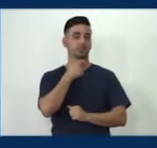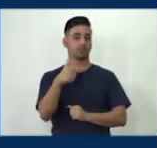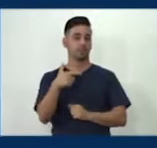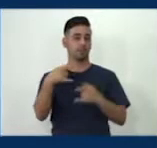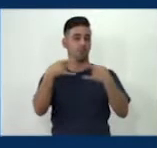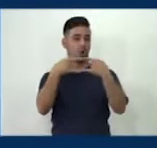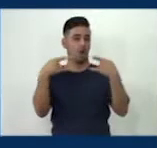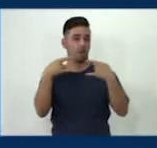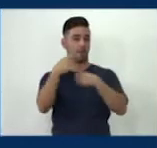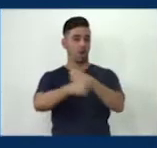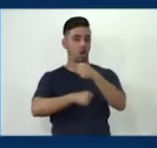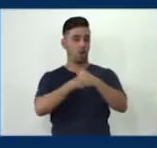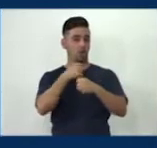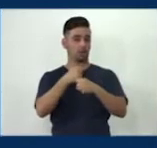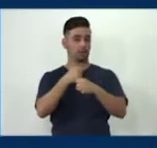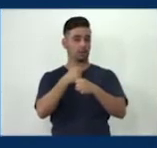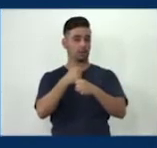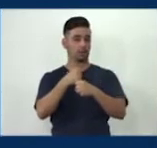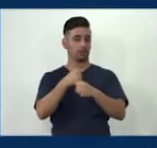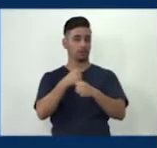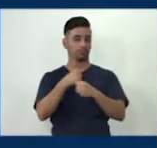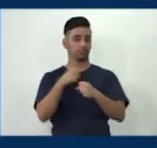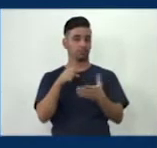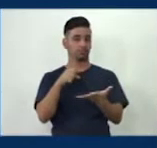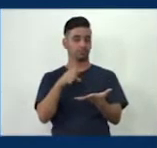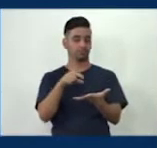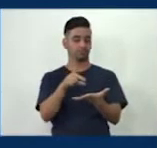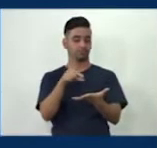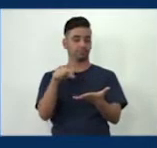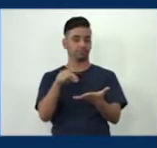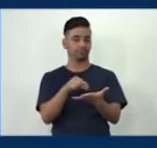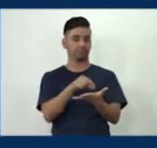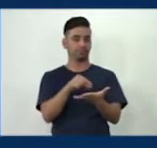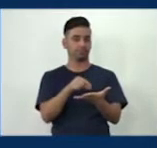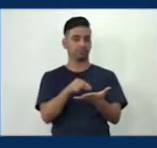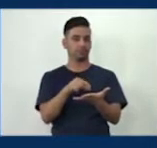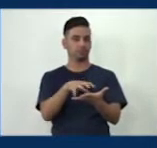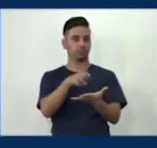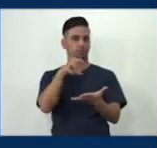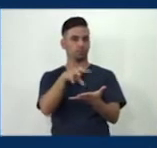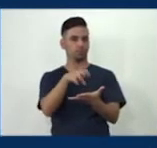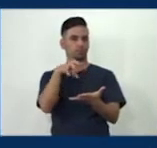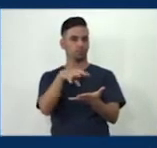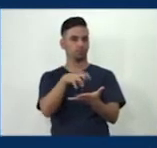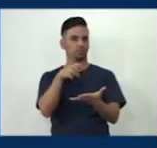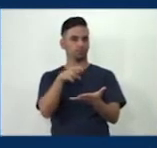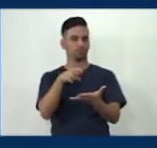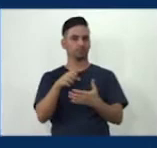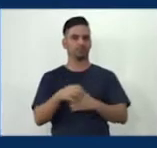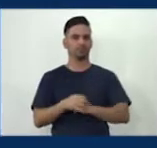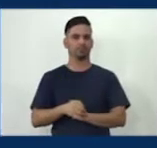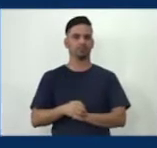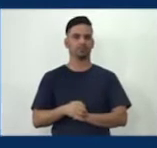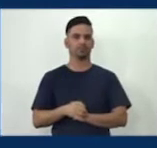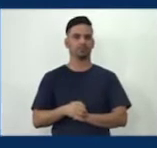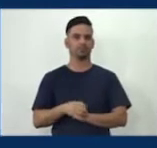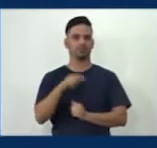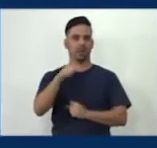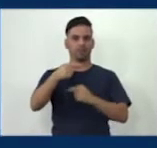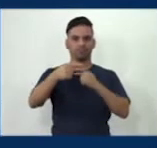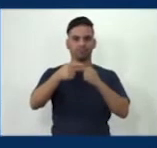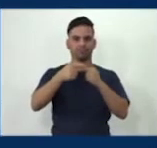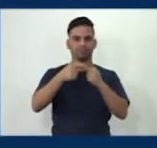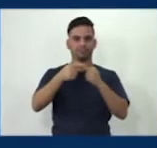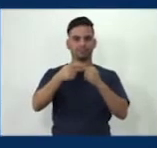Al acercar un imán a un grupo de presillas que están a determinada distancia, estas son atraídas por el imán. Y en la medida en que el imán se acerca